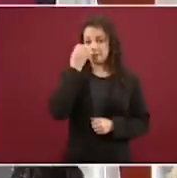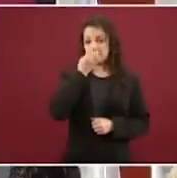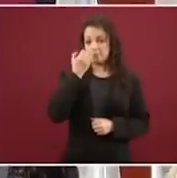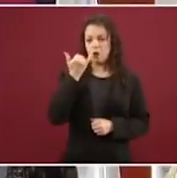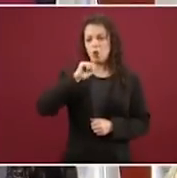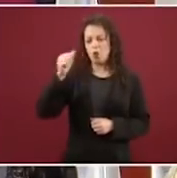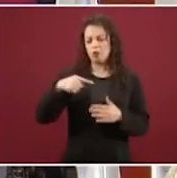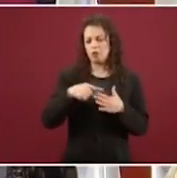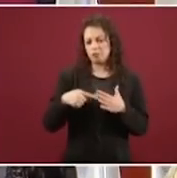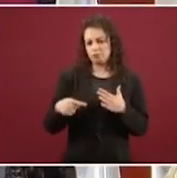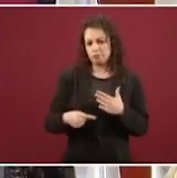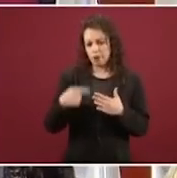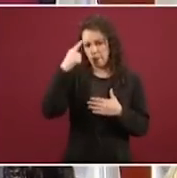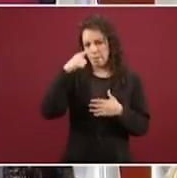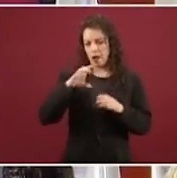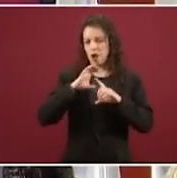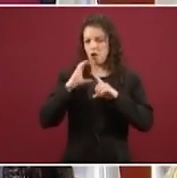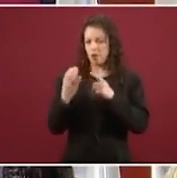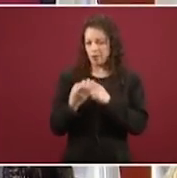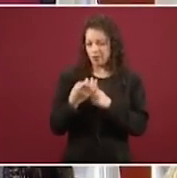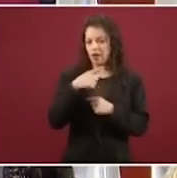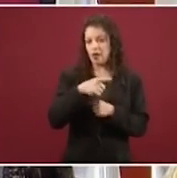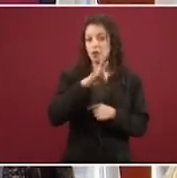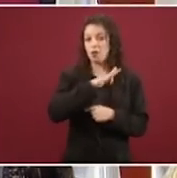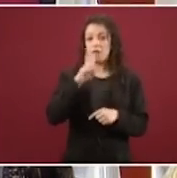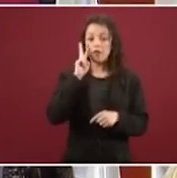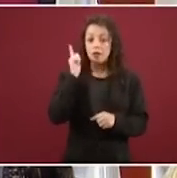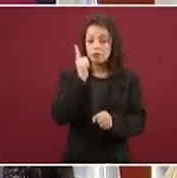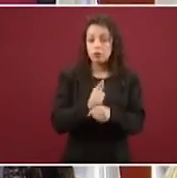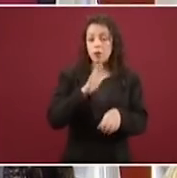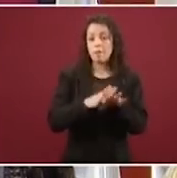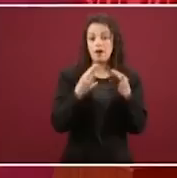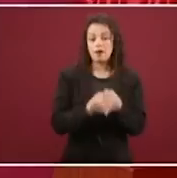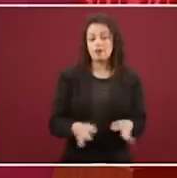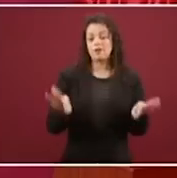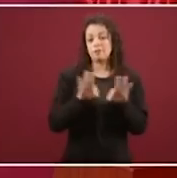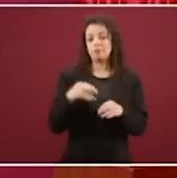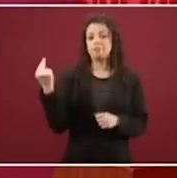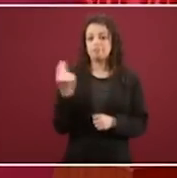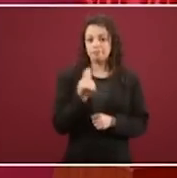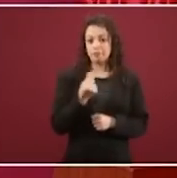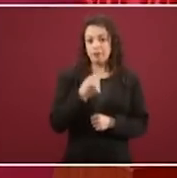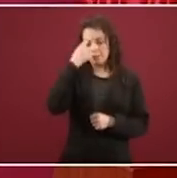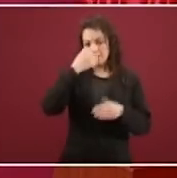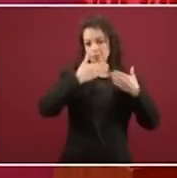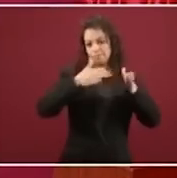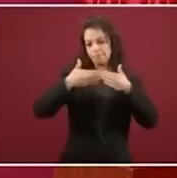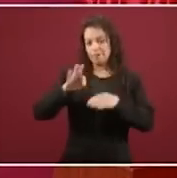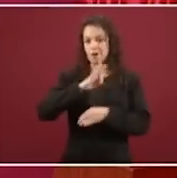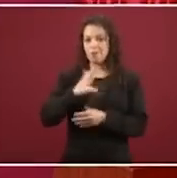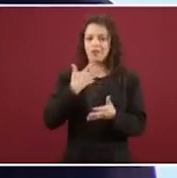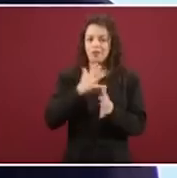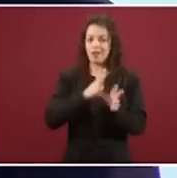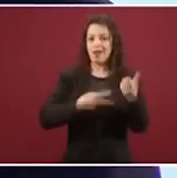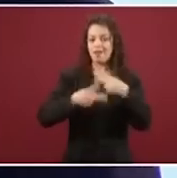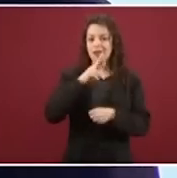iniciativa de los comités pueden priorizar sus necesidades y tener acceso a estos servicios. Y también estamos llamando